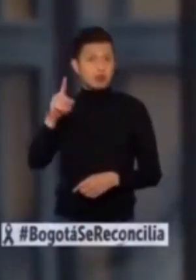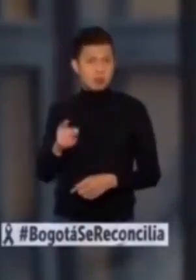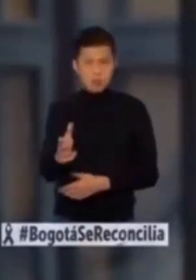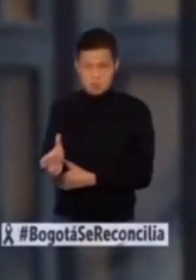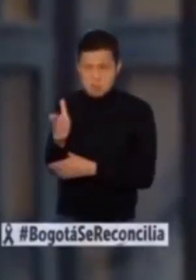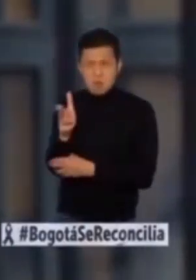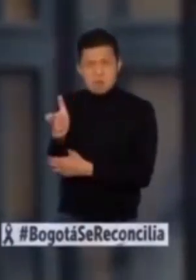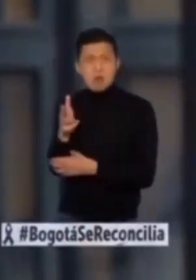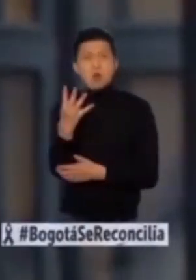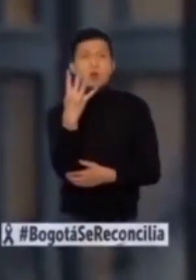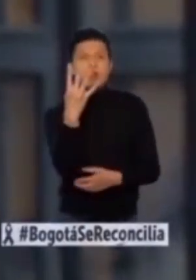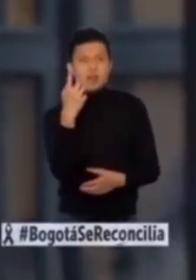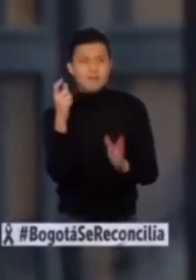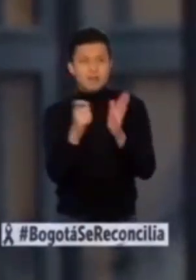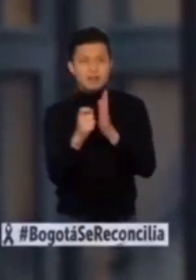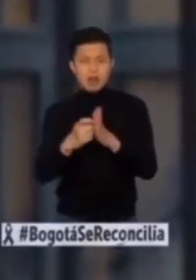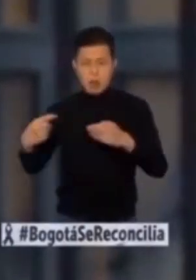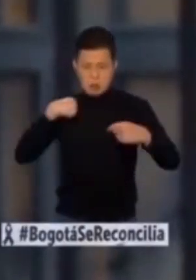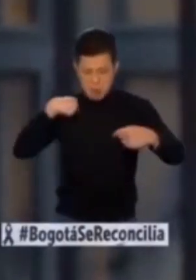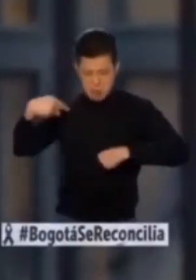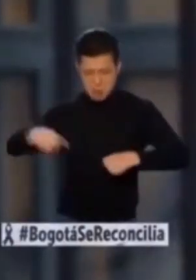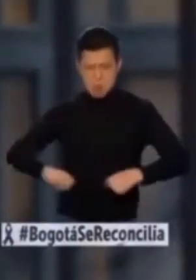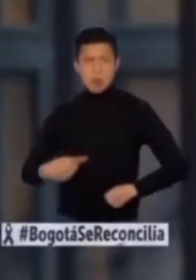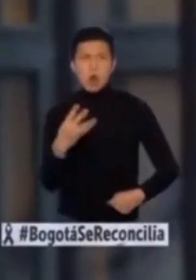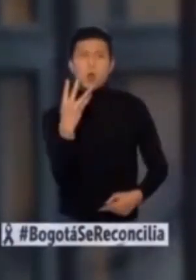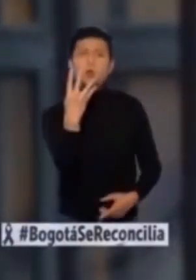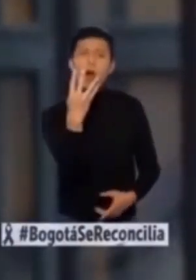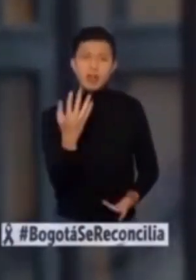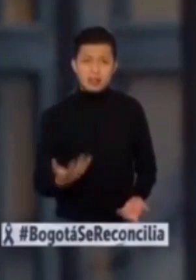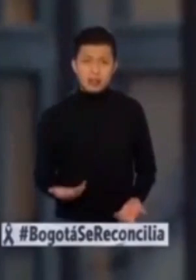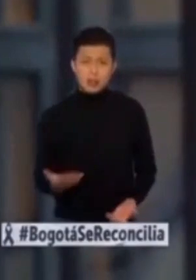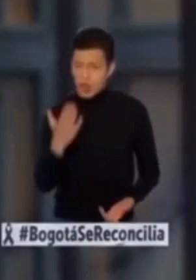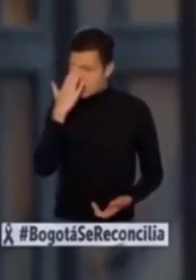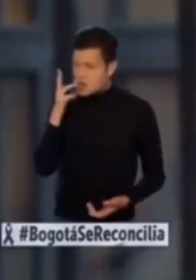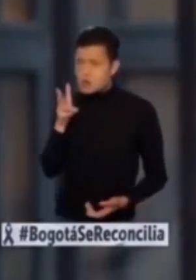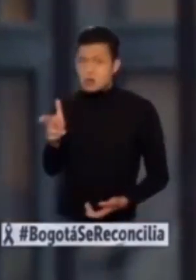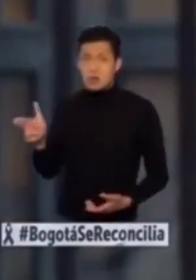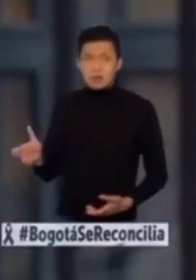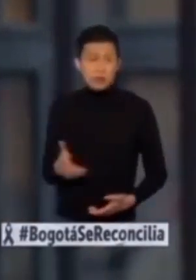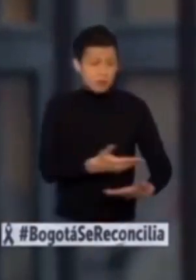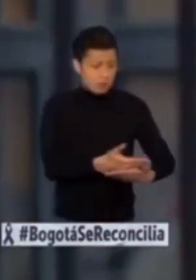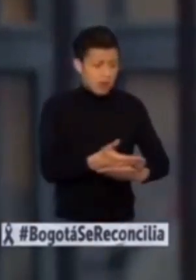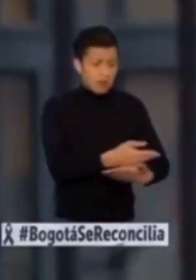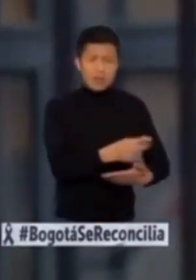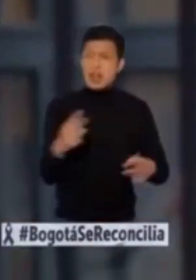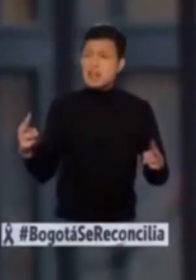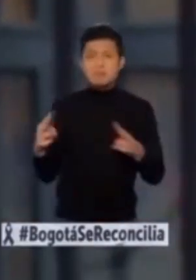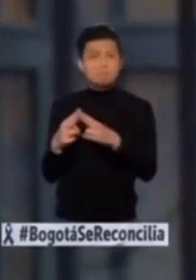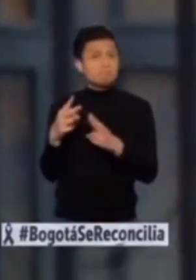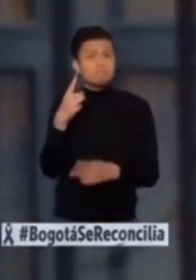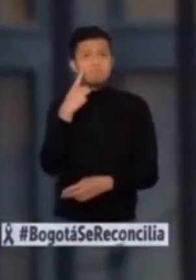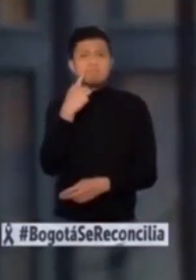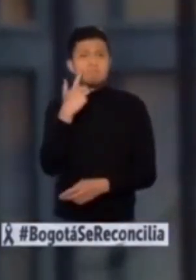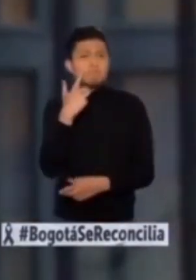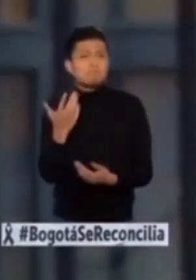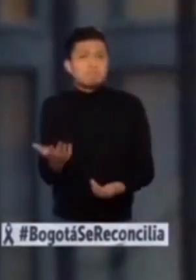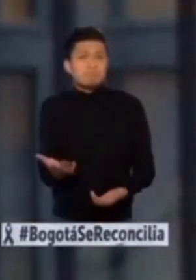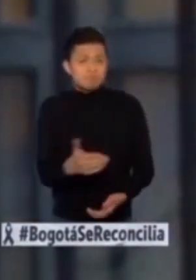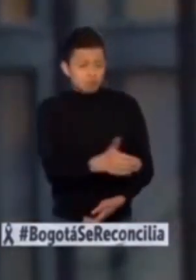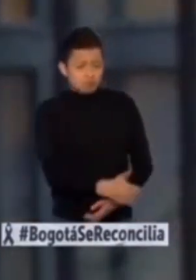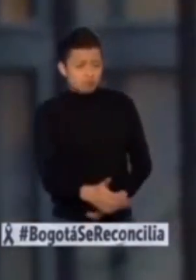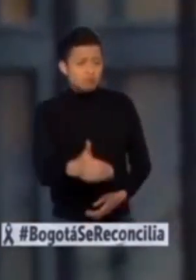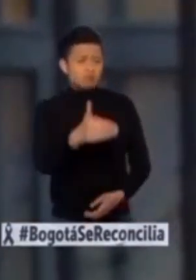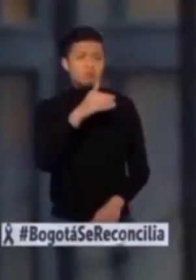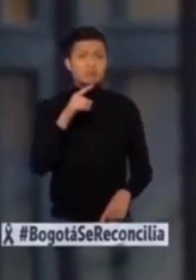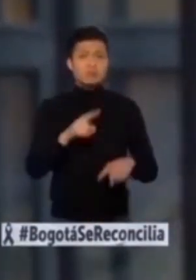acribillaron. Han dejado a un hijo sin derecho a conocer a su padre, sin derecho a crecer con él. Hoy mi dolor no es